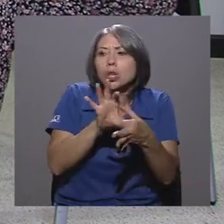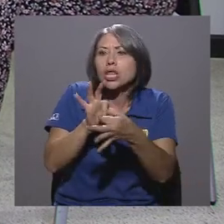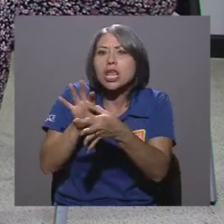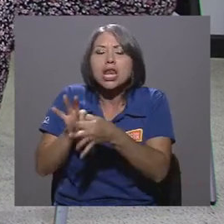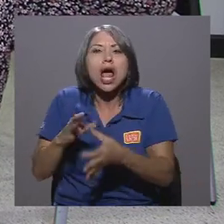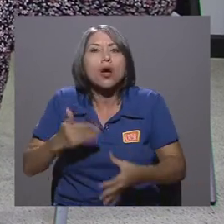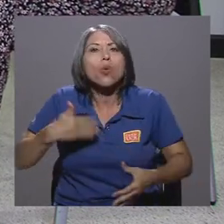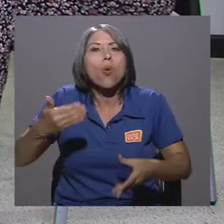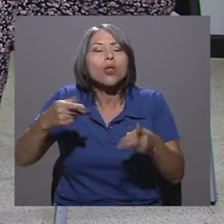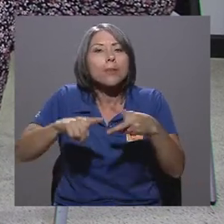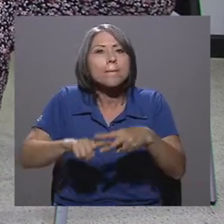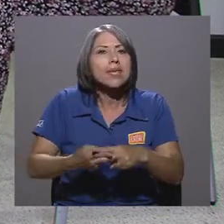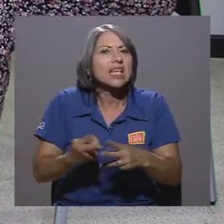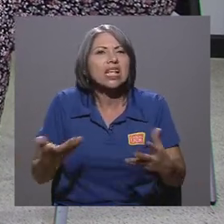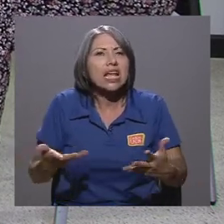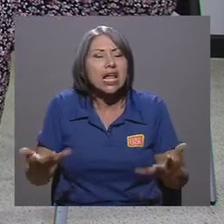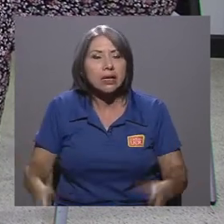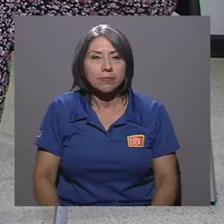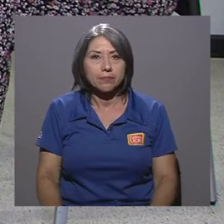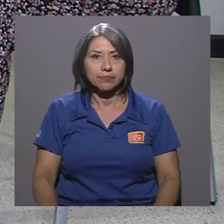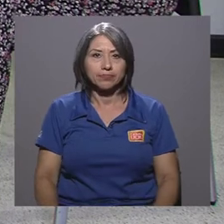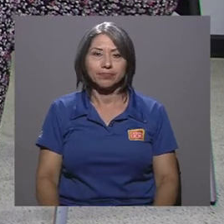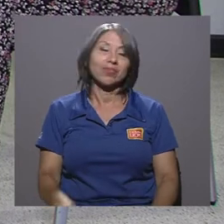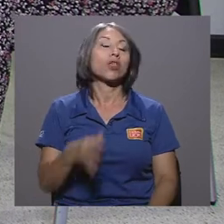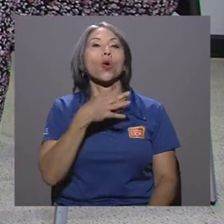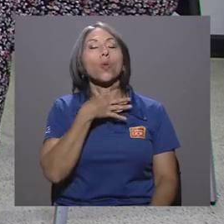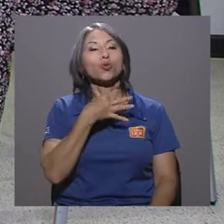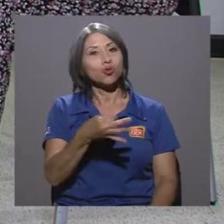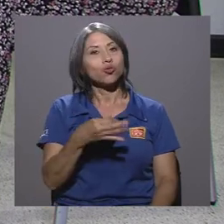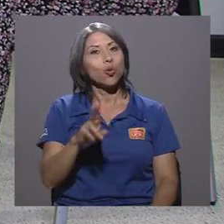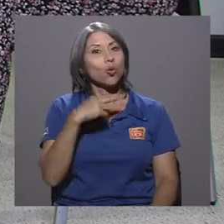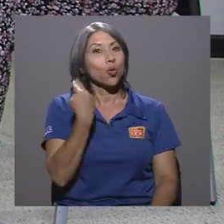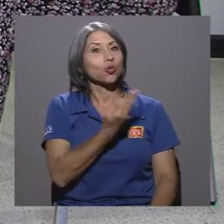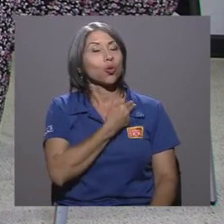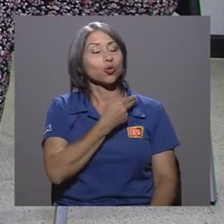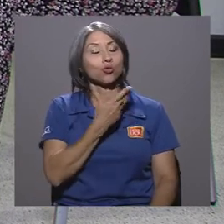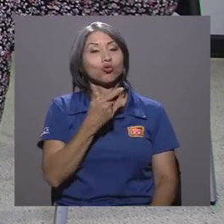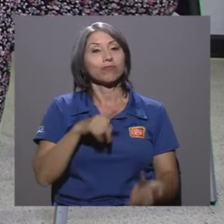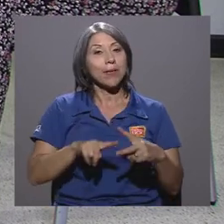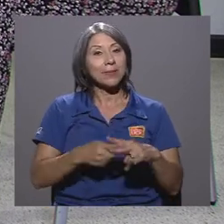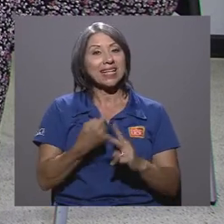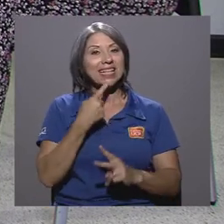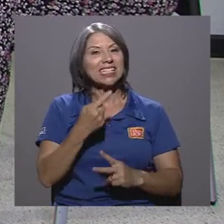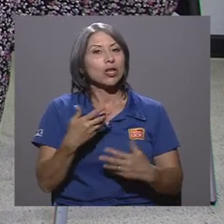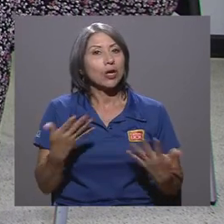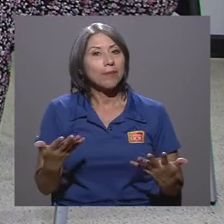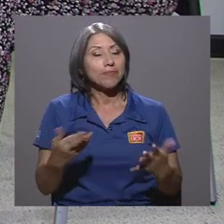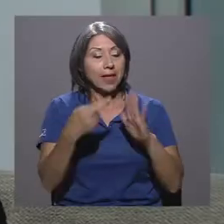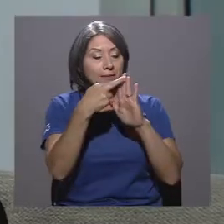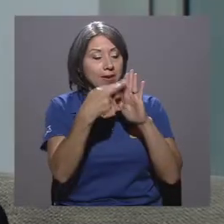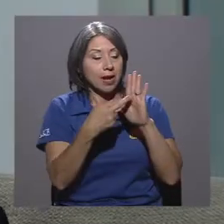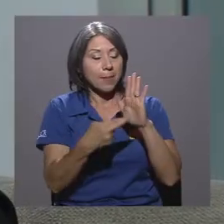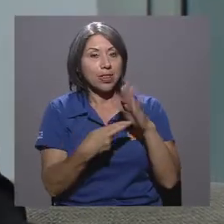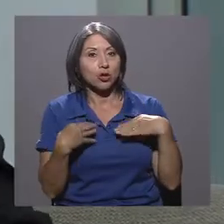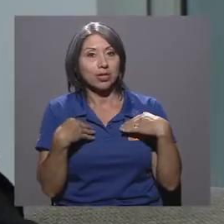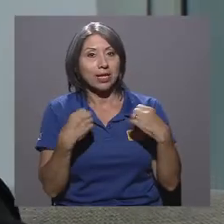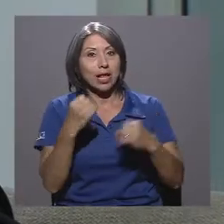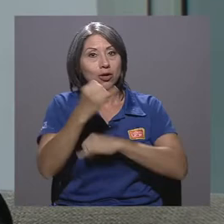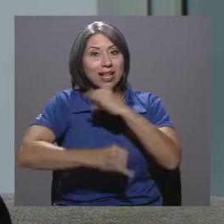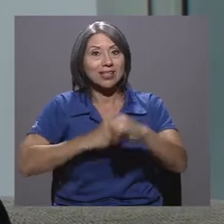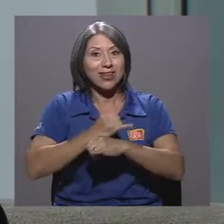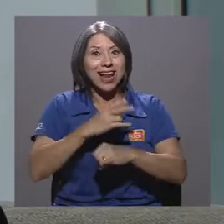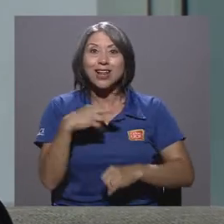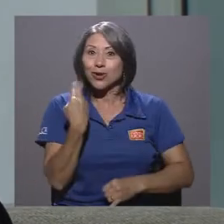cuándo empieza? Con mucho gusto. Deberíamos de empezar diciendo que desde el punto de vista del Reglamento Sanitario Internacional nosotros